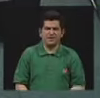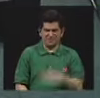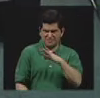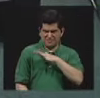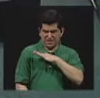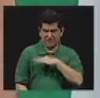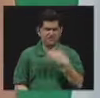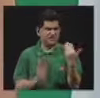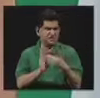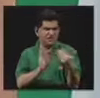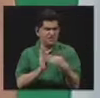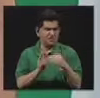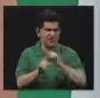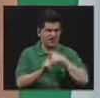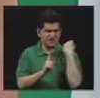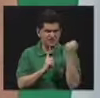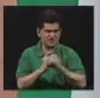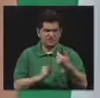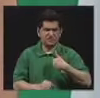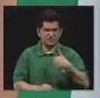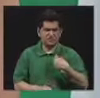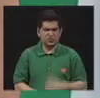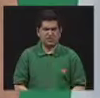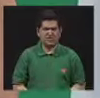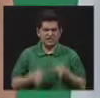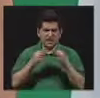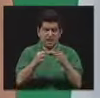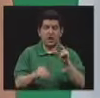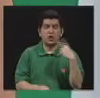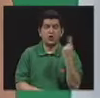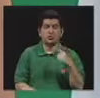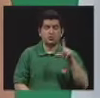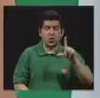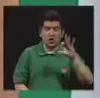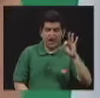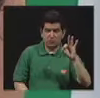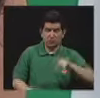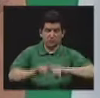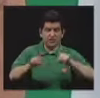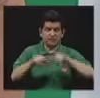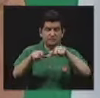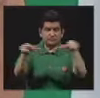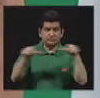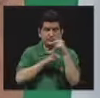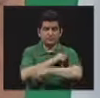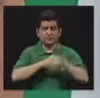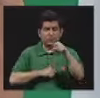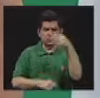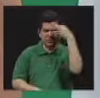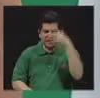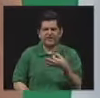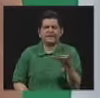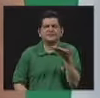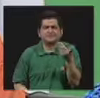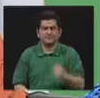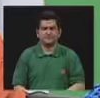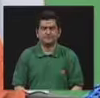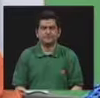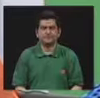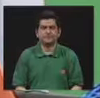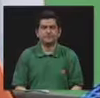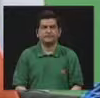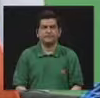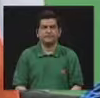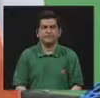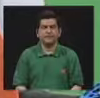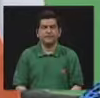esto beneficia o perjudica esa condición en la que está el turismo? No solamente, por ejemplo, en La Fortuna, sino también en otras partes del país. ¿Cuál es su perspectiva?